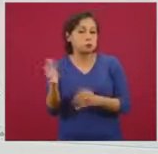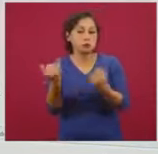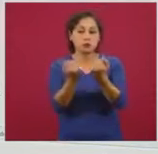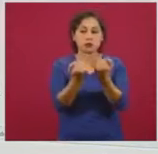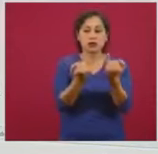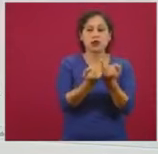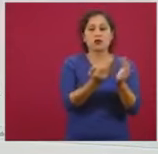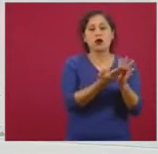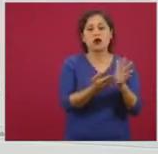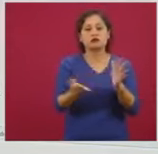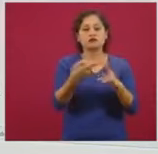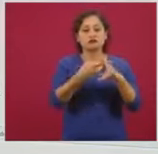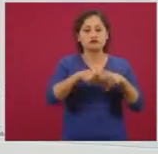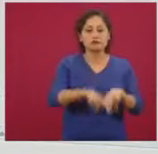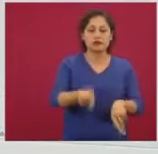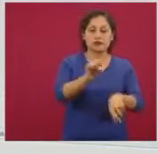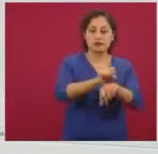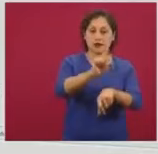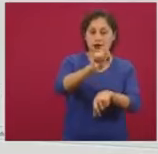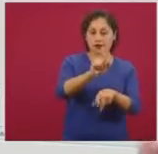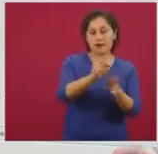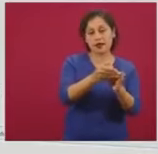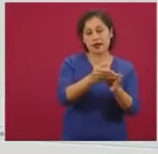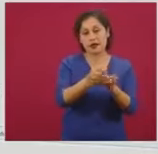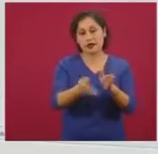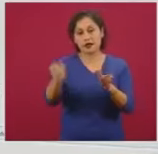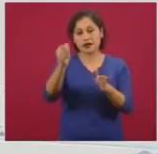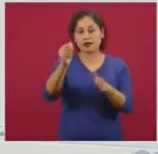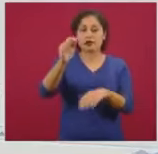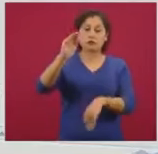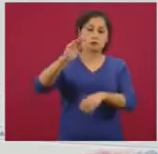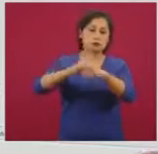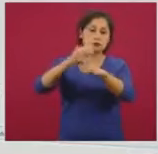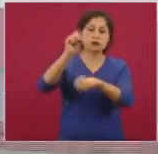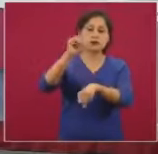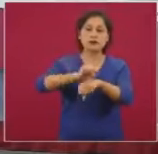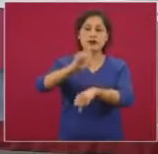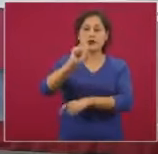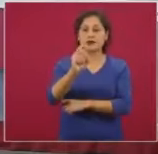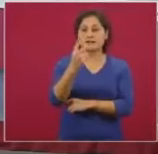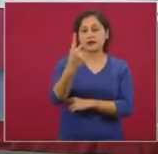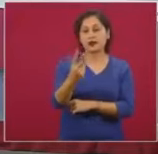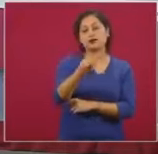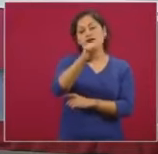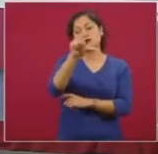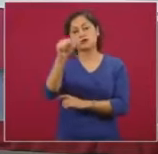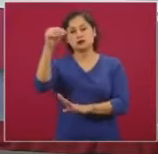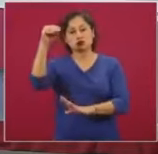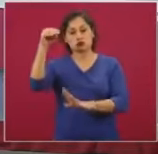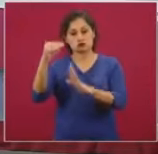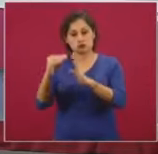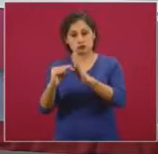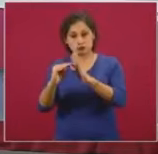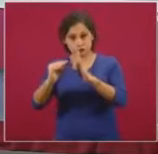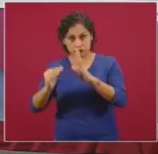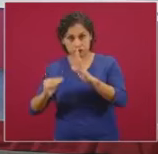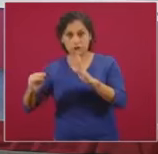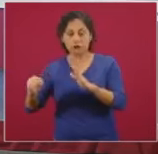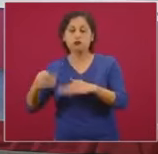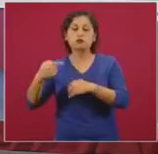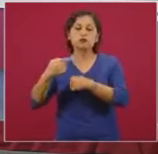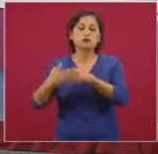20, en su pico máximo llega hasta la semana 32, ha venido con descenso, y veremos cómo se